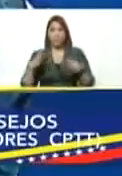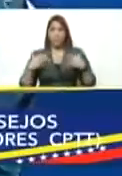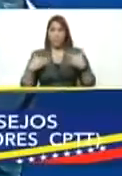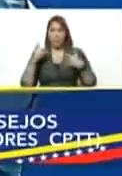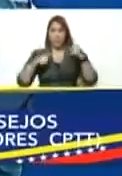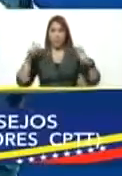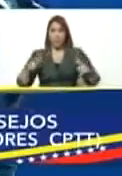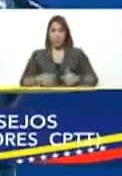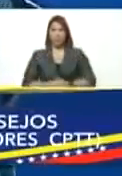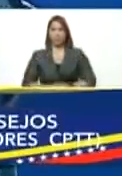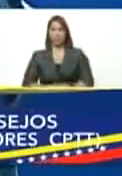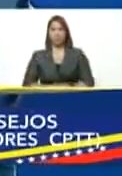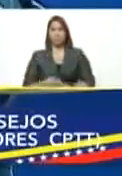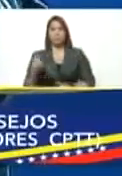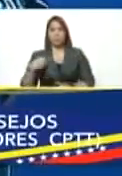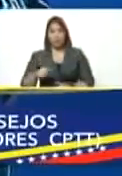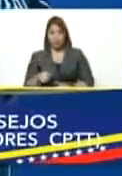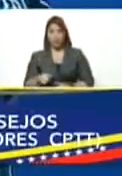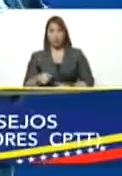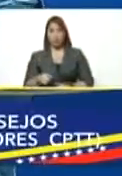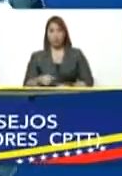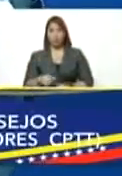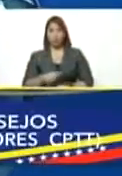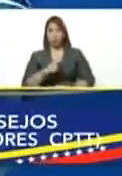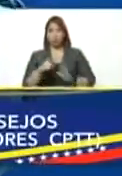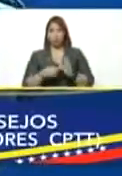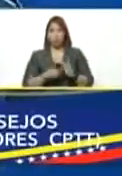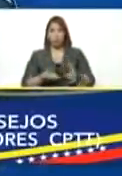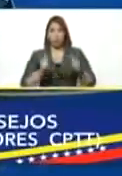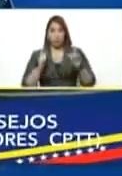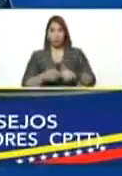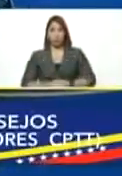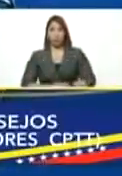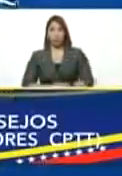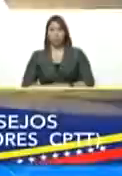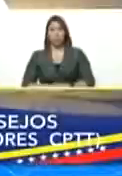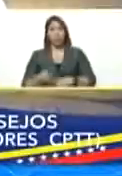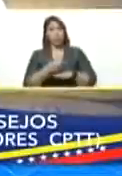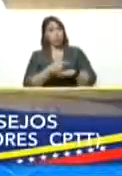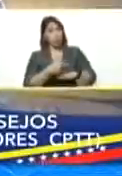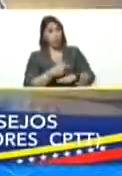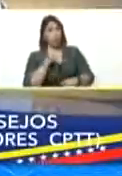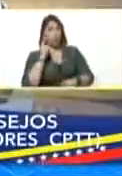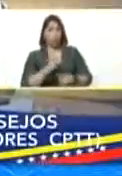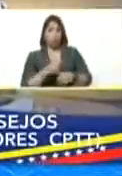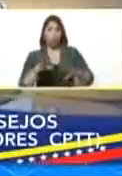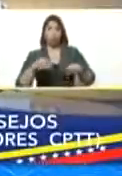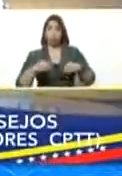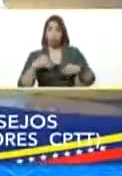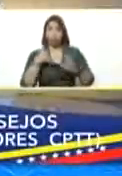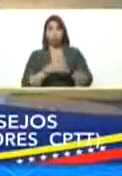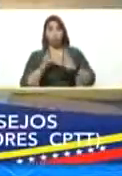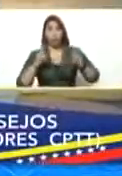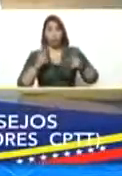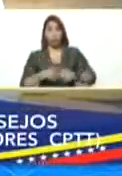es para tener la materia prima disponible para esas 200. El gobierno tiene que tomar cartas en el asunto con este